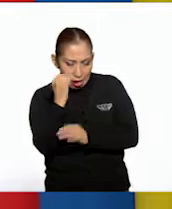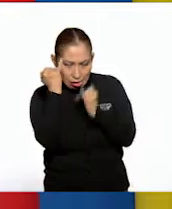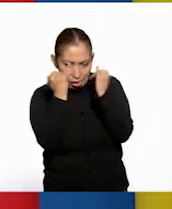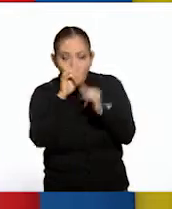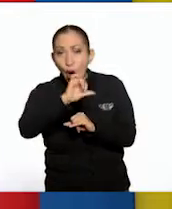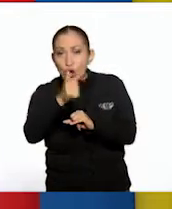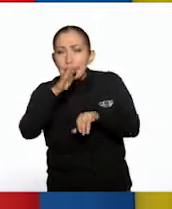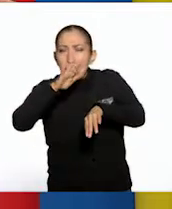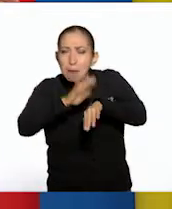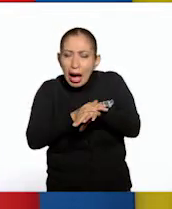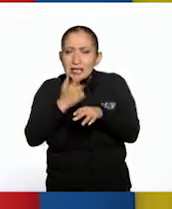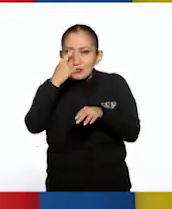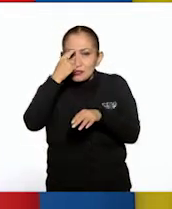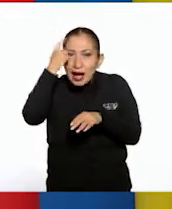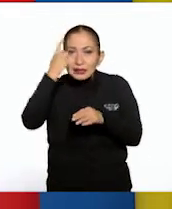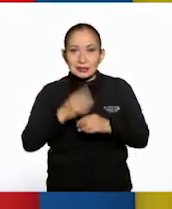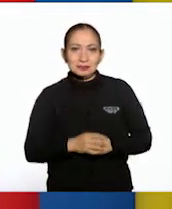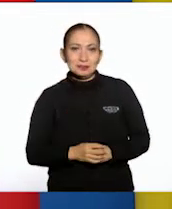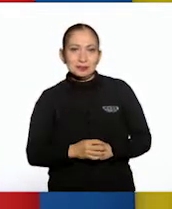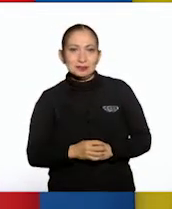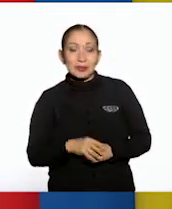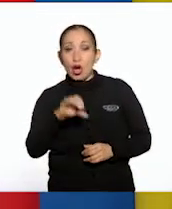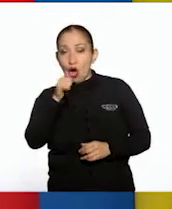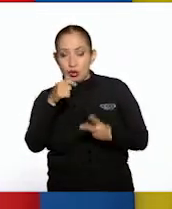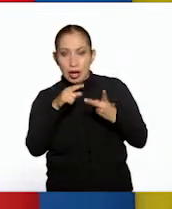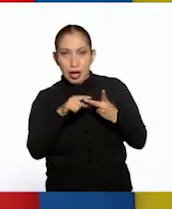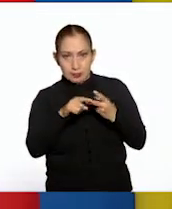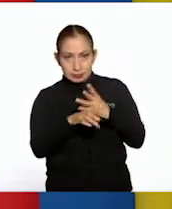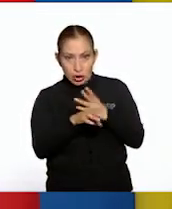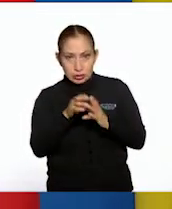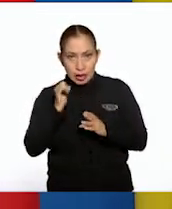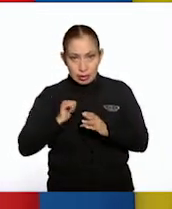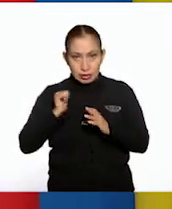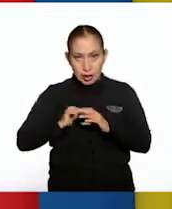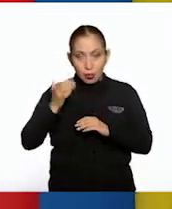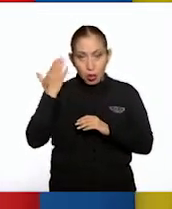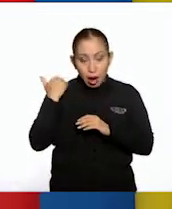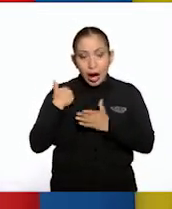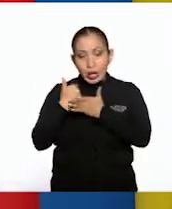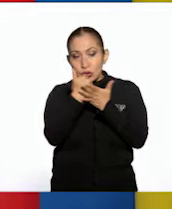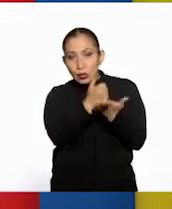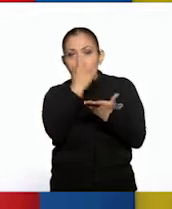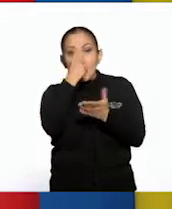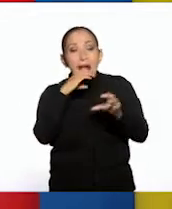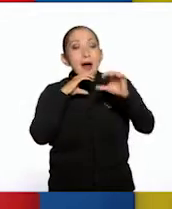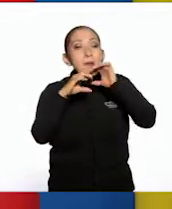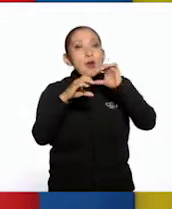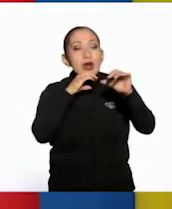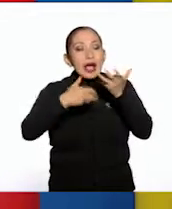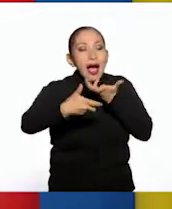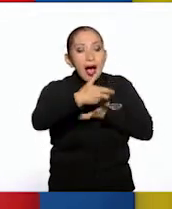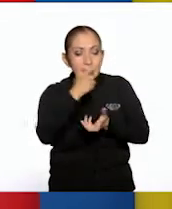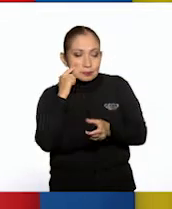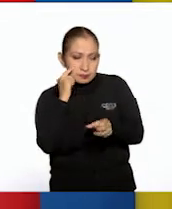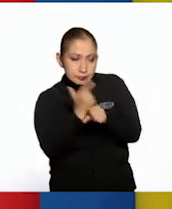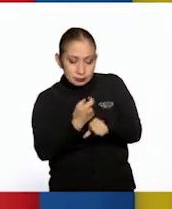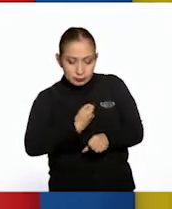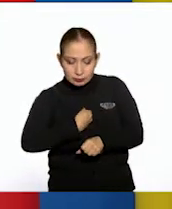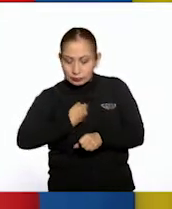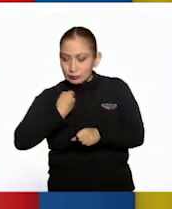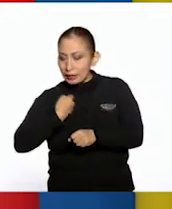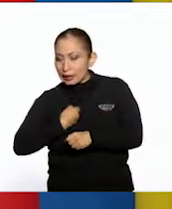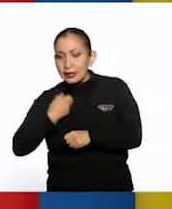crear uno que fuera accesible. Otro factor que desde la antigüedad ha permitido la comunicación e identidad entre